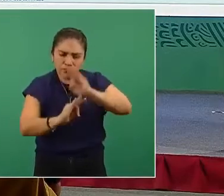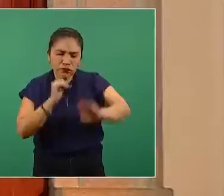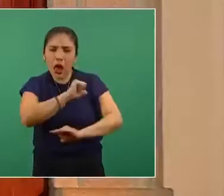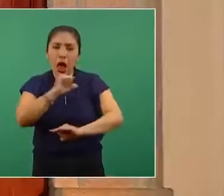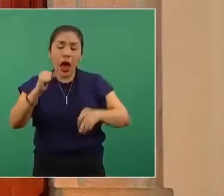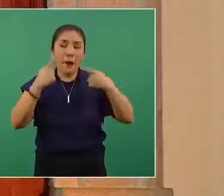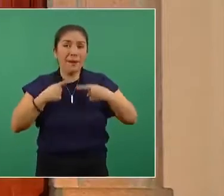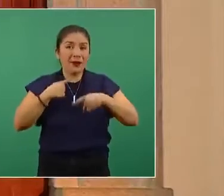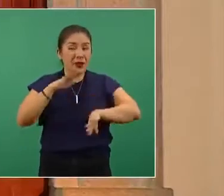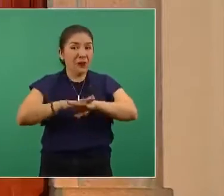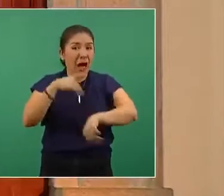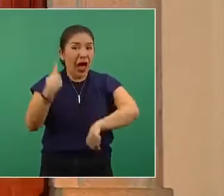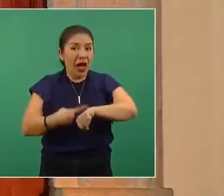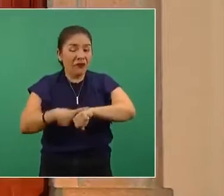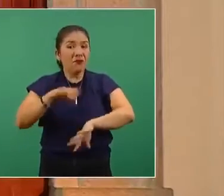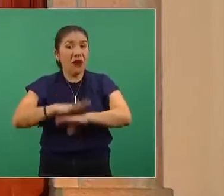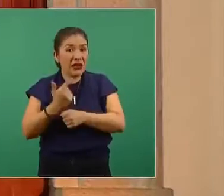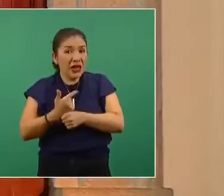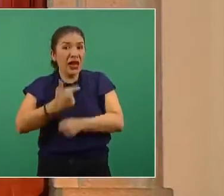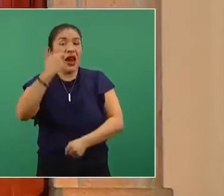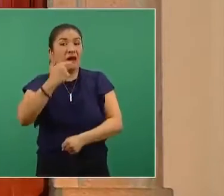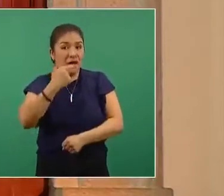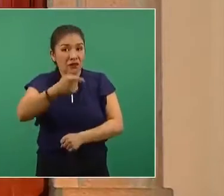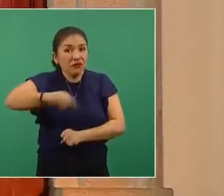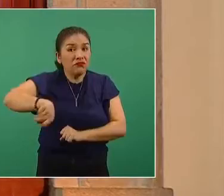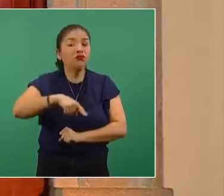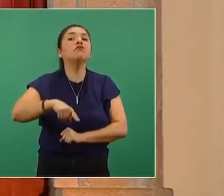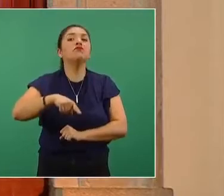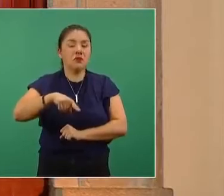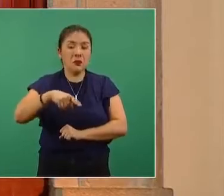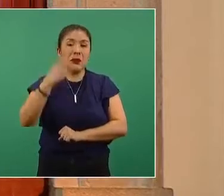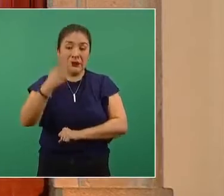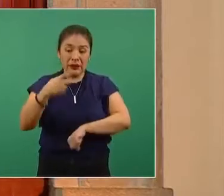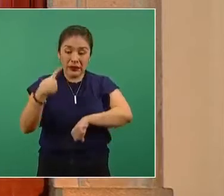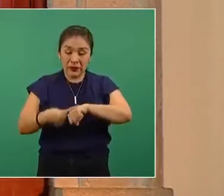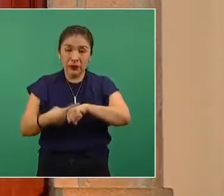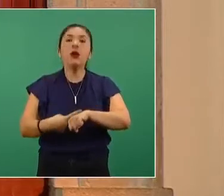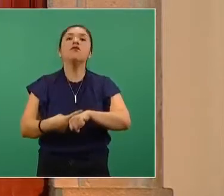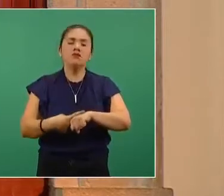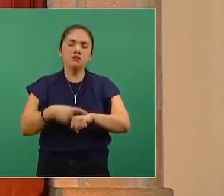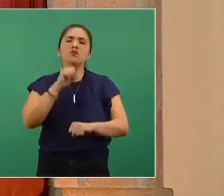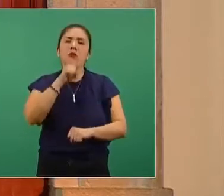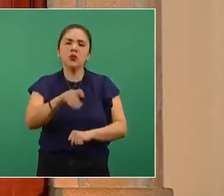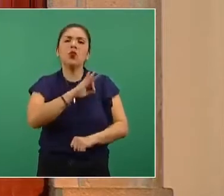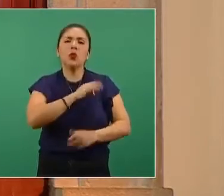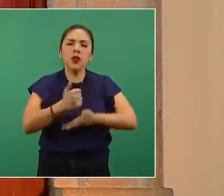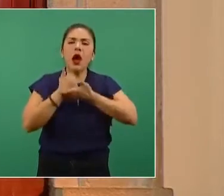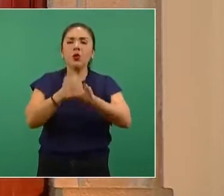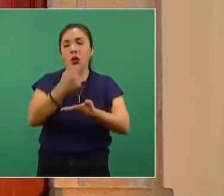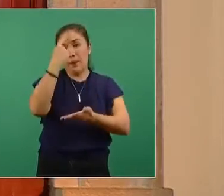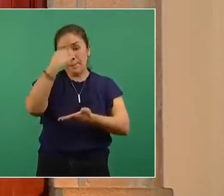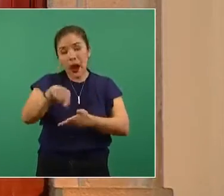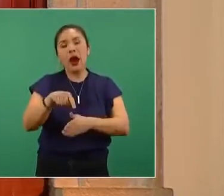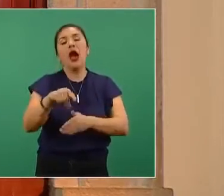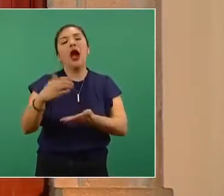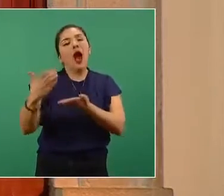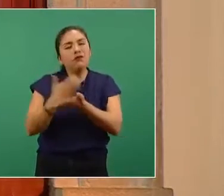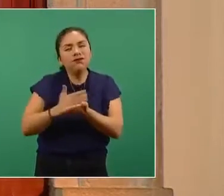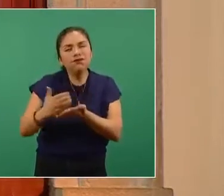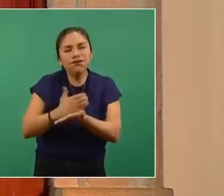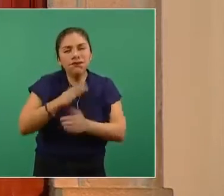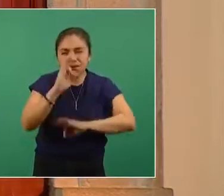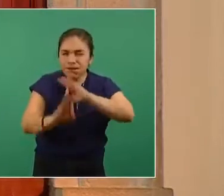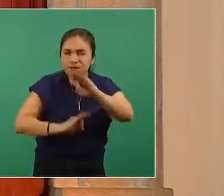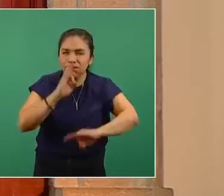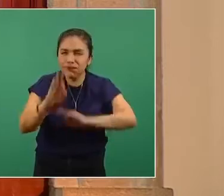pacientes con las manifestaciones o las complicaciones más graves de la enfermedad, y por lo mismo contribuir a su recuperación,